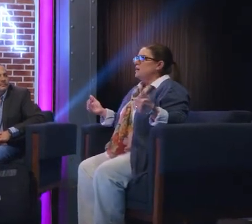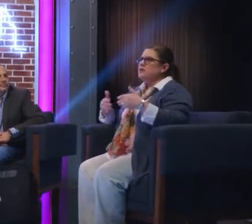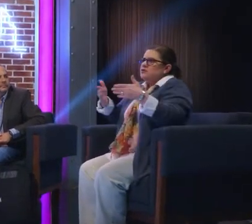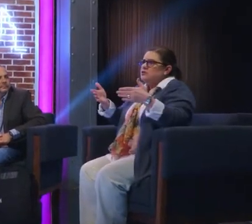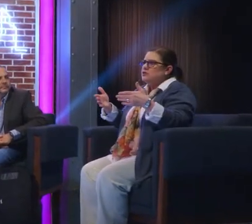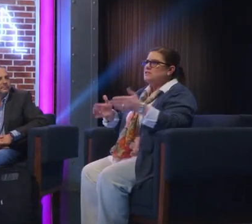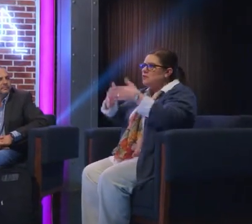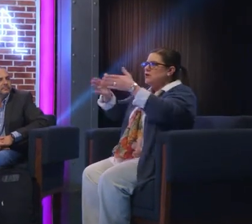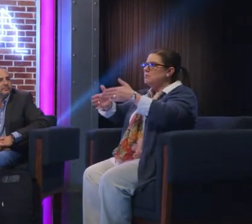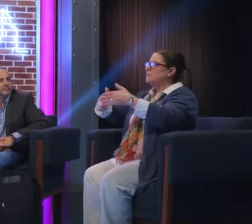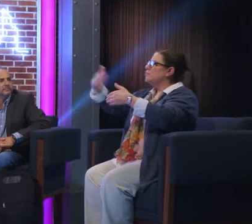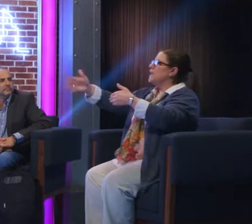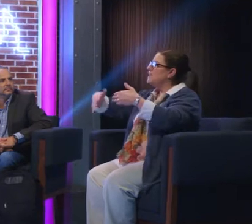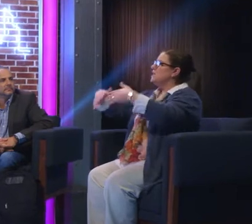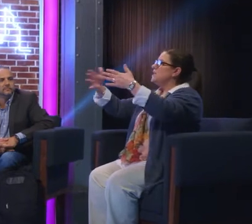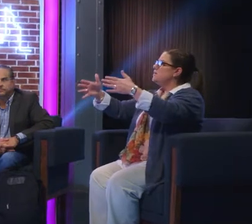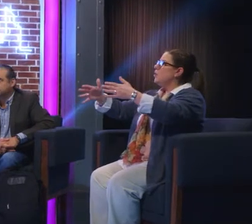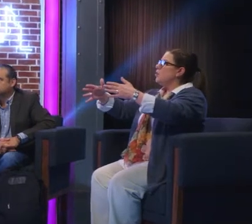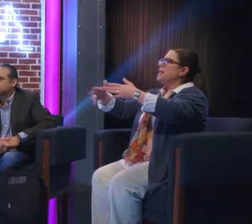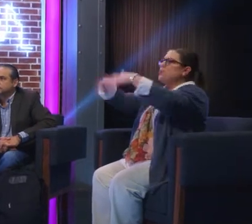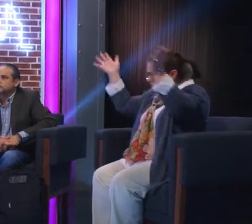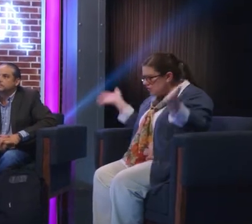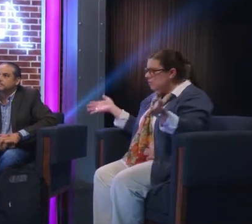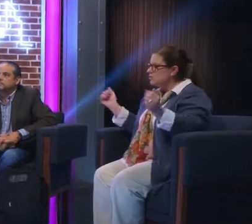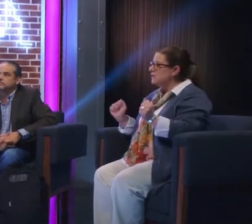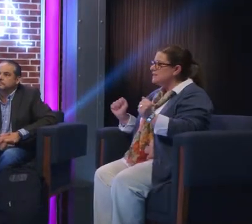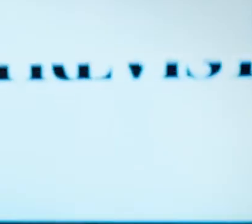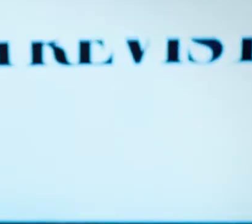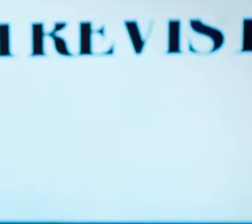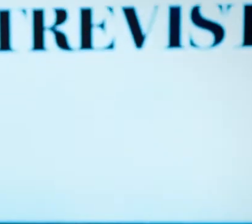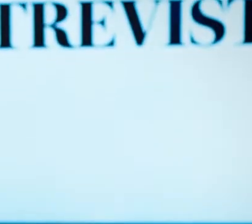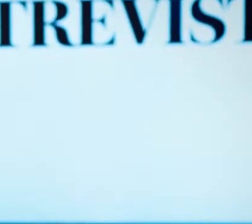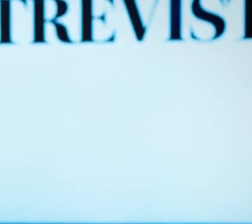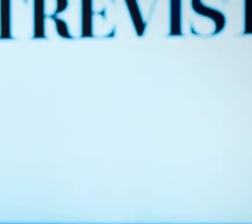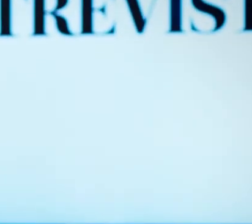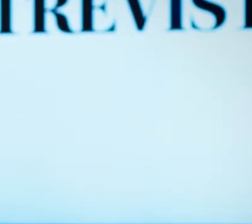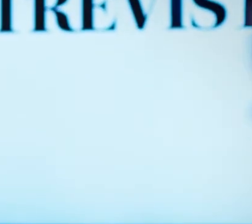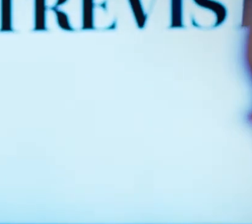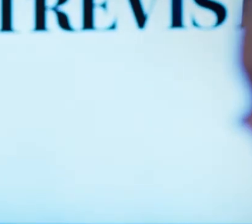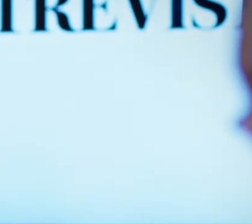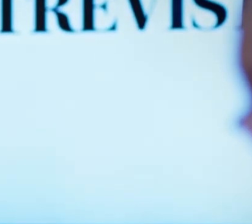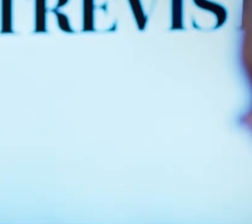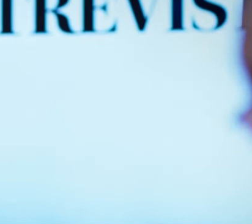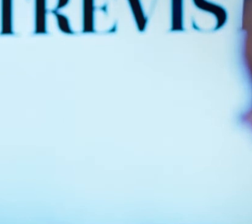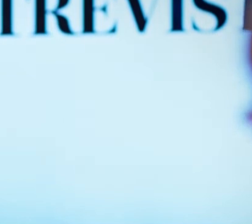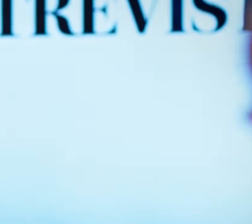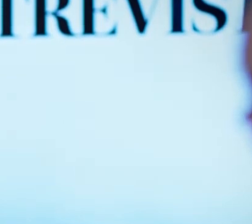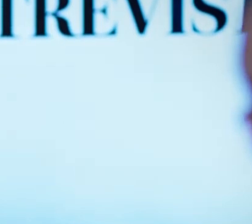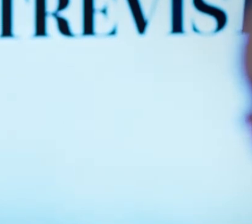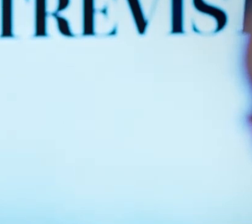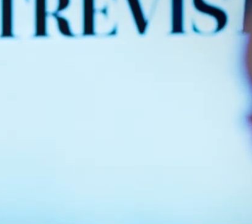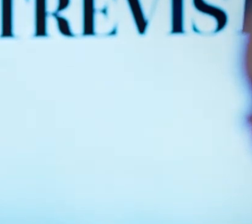ocurre. Y entonces nos dicen hoy... Un reportador de muertos. Reportador de muertos, así. ¿Esta estrategia gubernamental